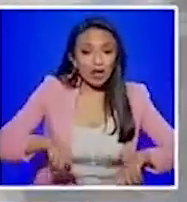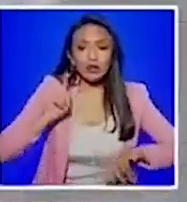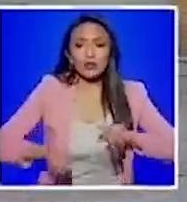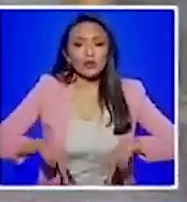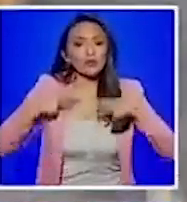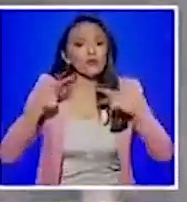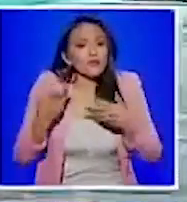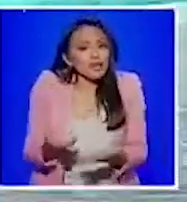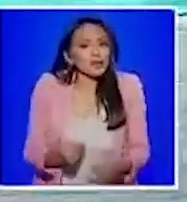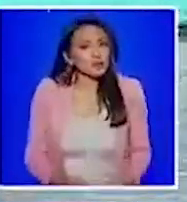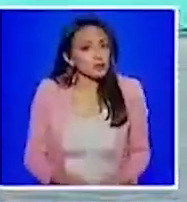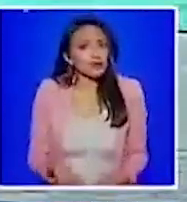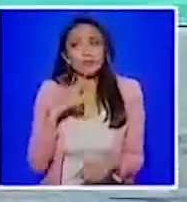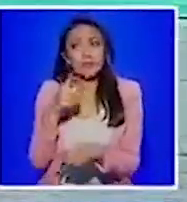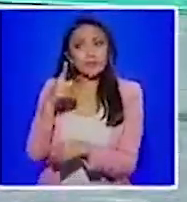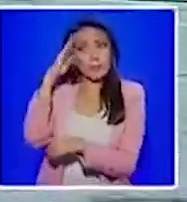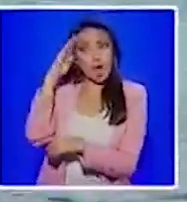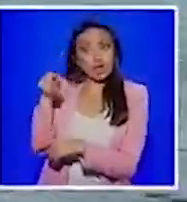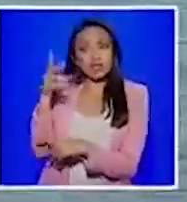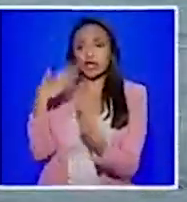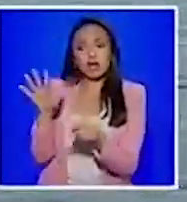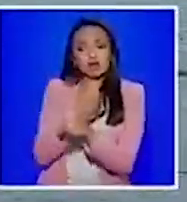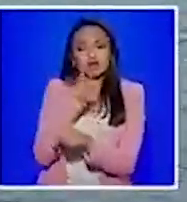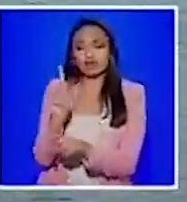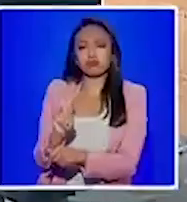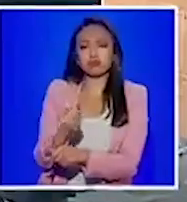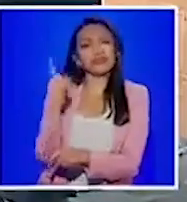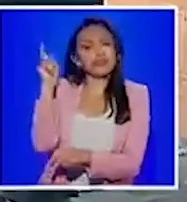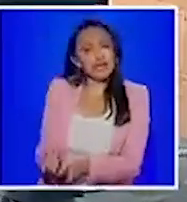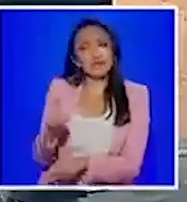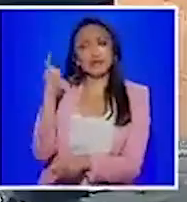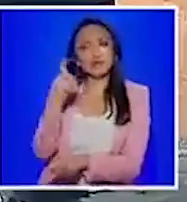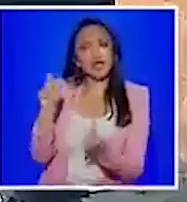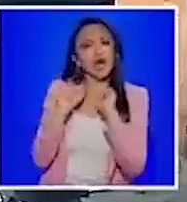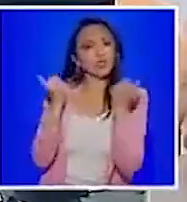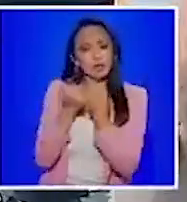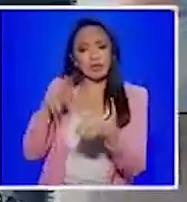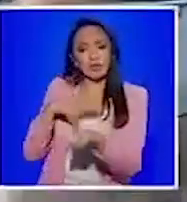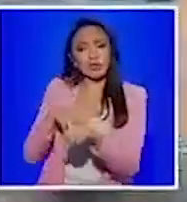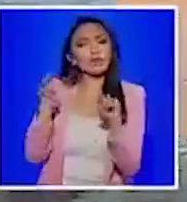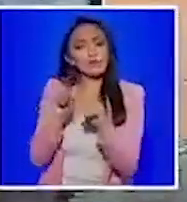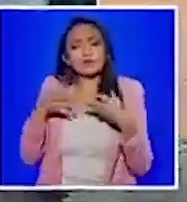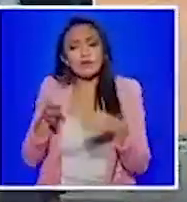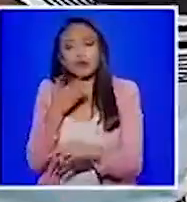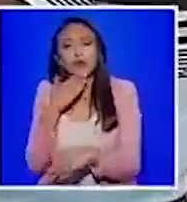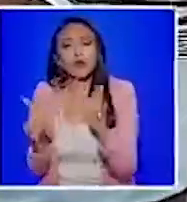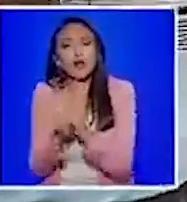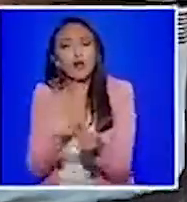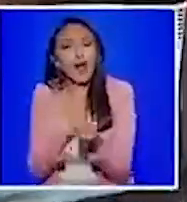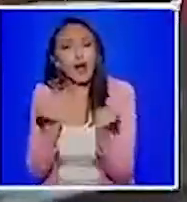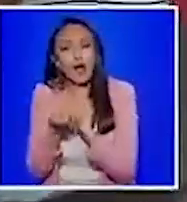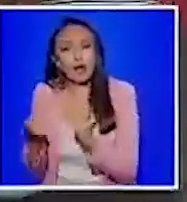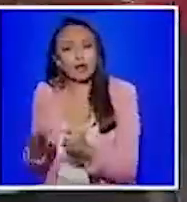así aseguran que la presencia policial ya no es suficiente piden que la asamblea nacional plantee reformas a las leyes y que